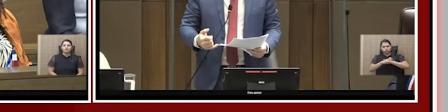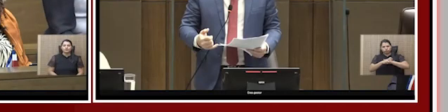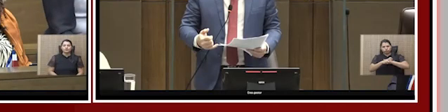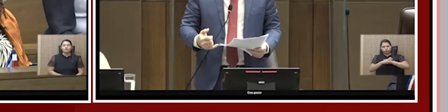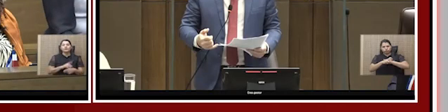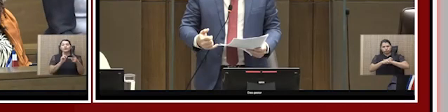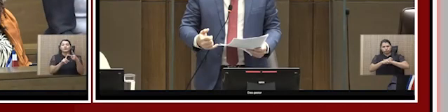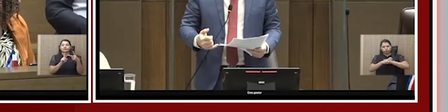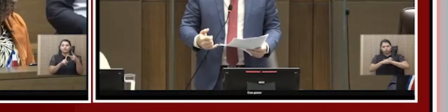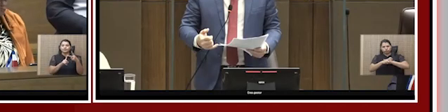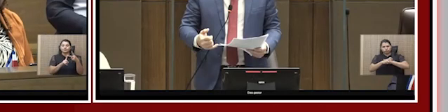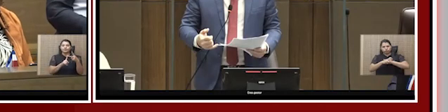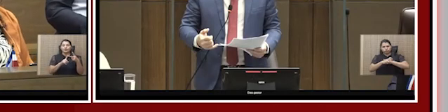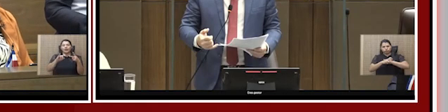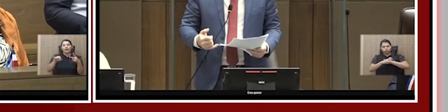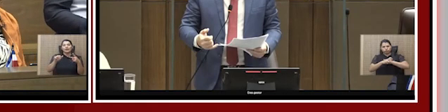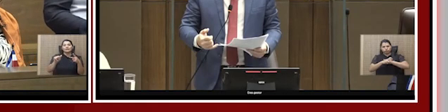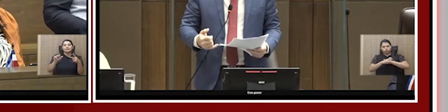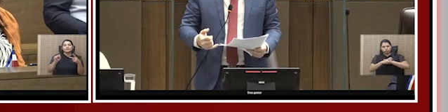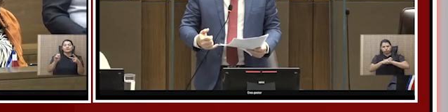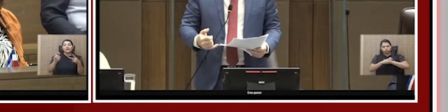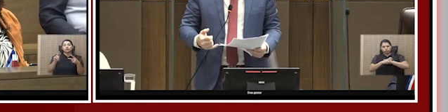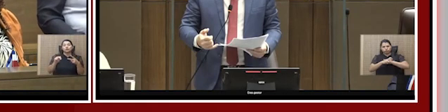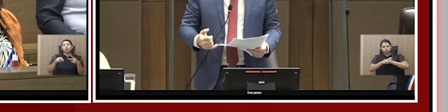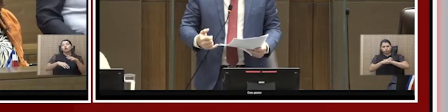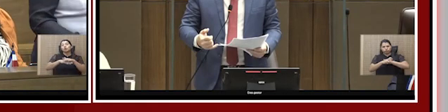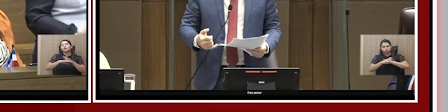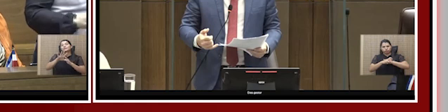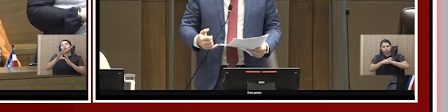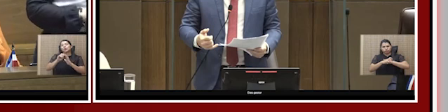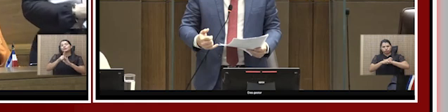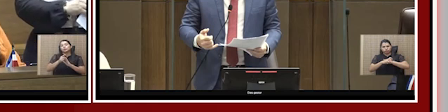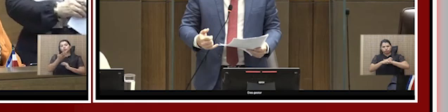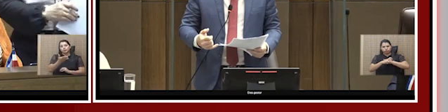50 Continúa Jason por 50 segundos. Don Jason.